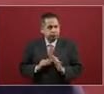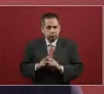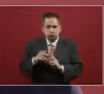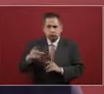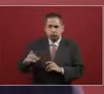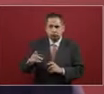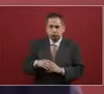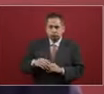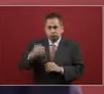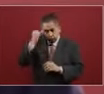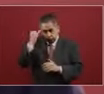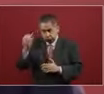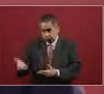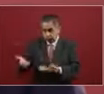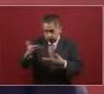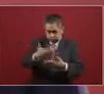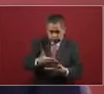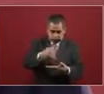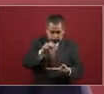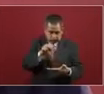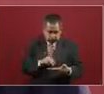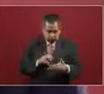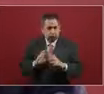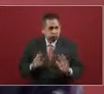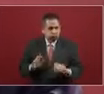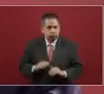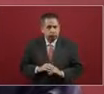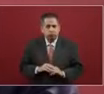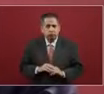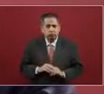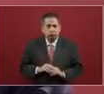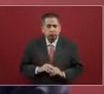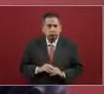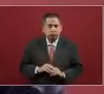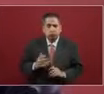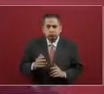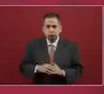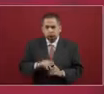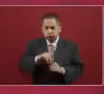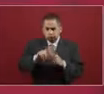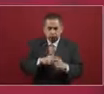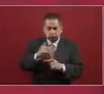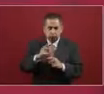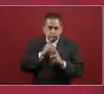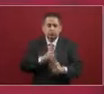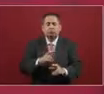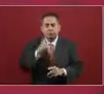su planteamiento y vamos a resolver. Pero no